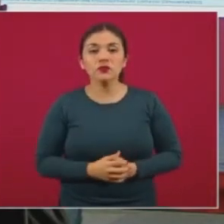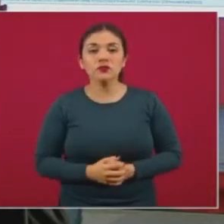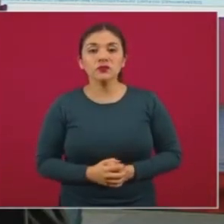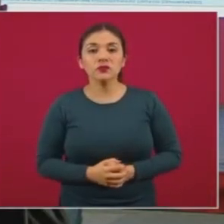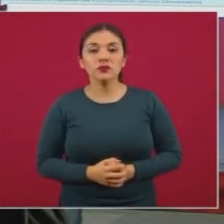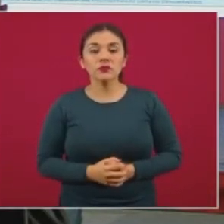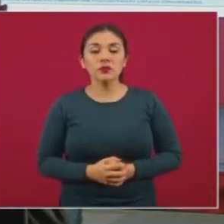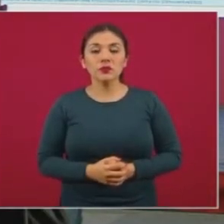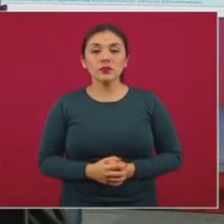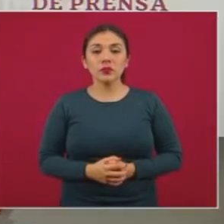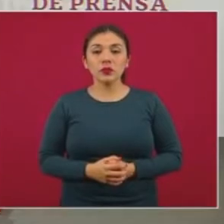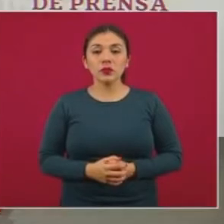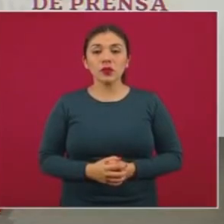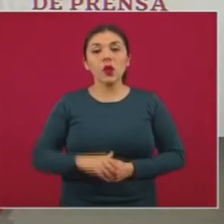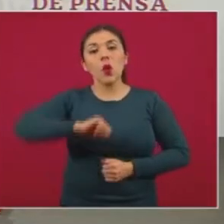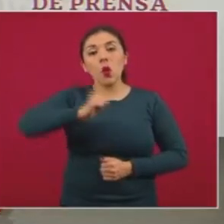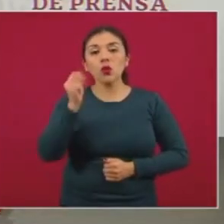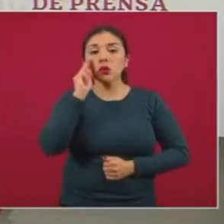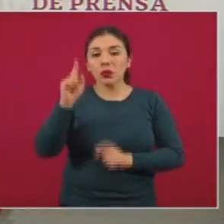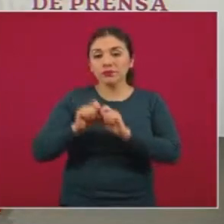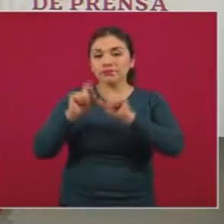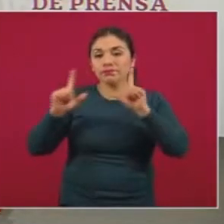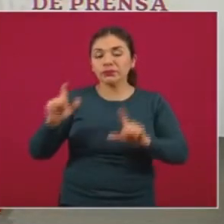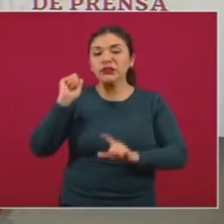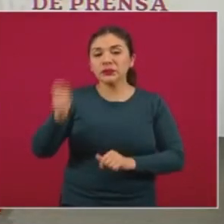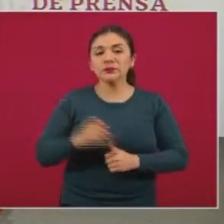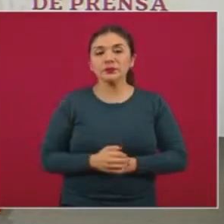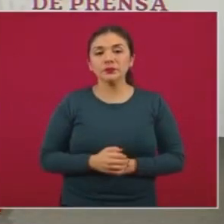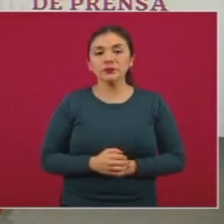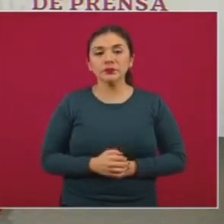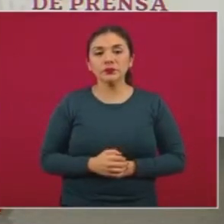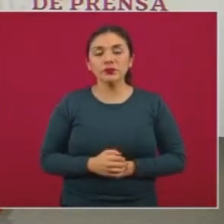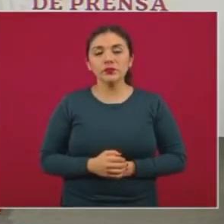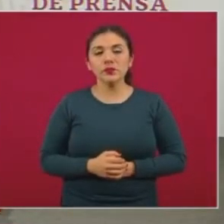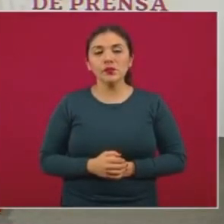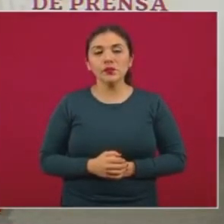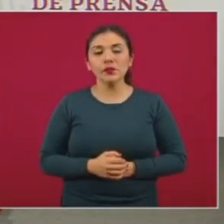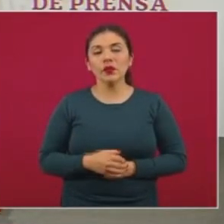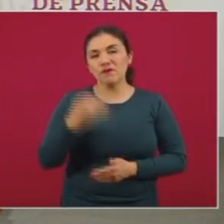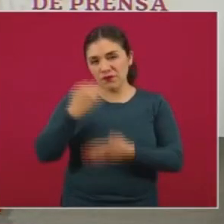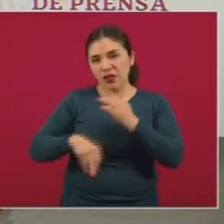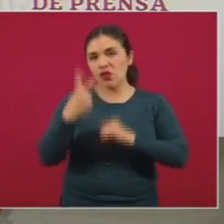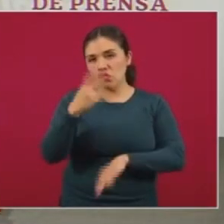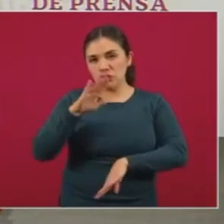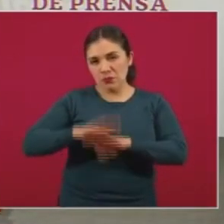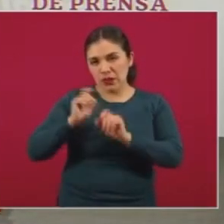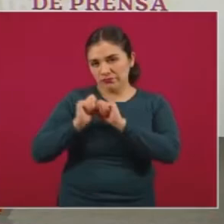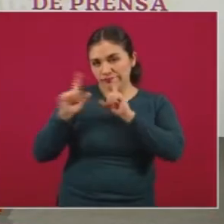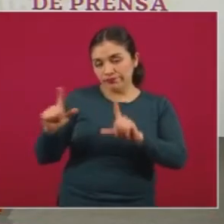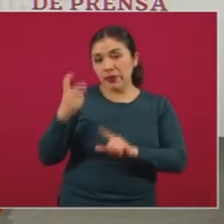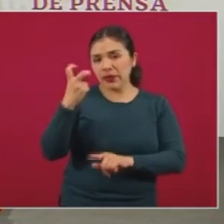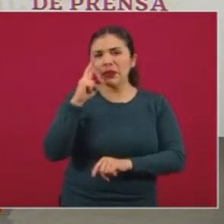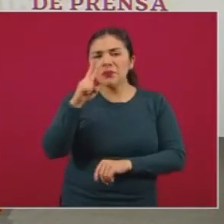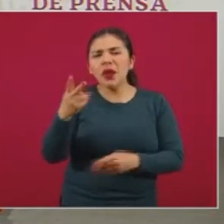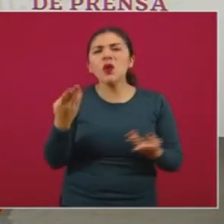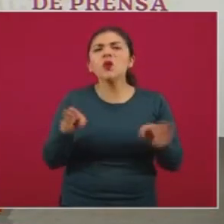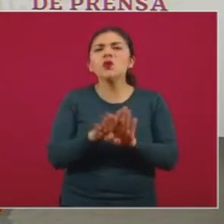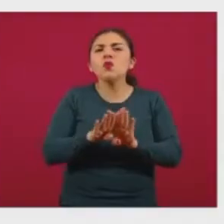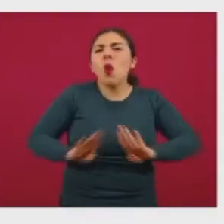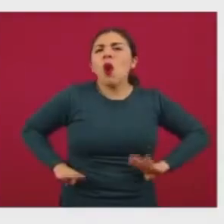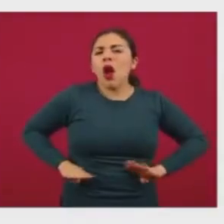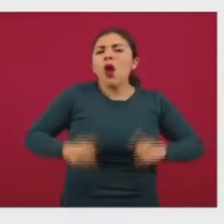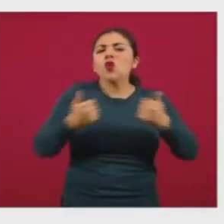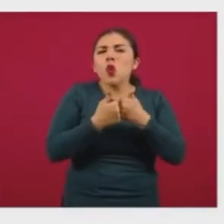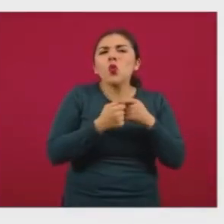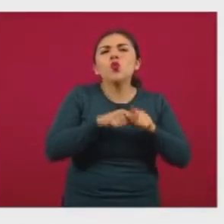siguiente diapositiva, son 2 más, esta es la penúltima. Aquí vemos el comportamiento, pero en